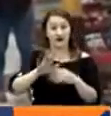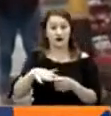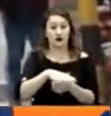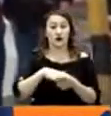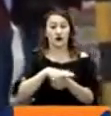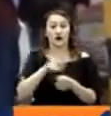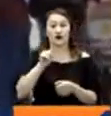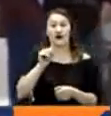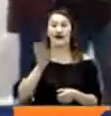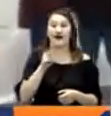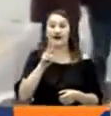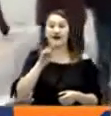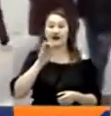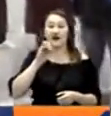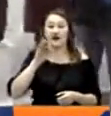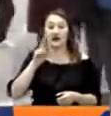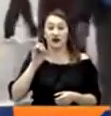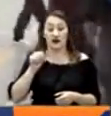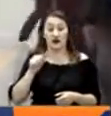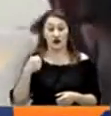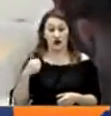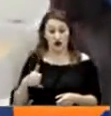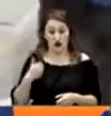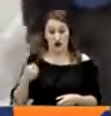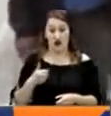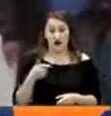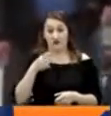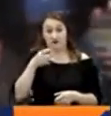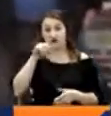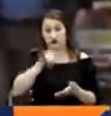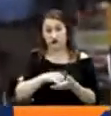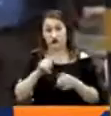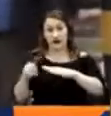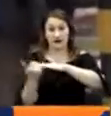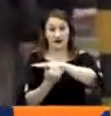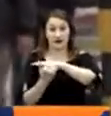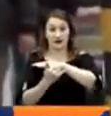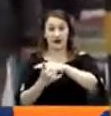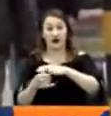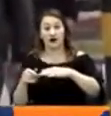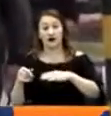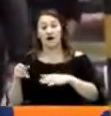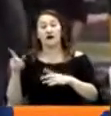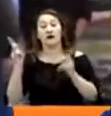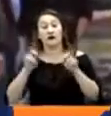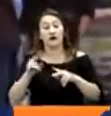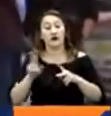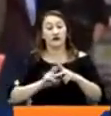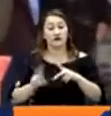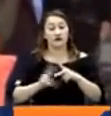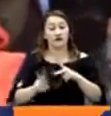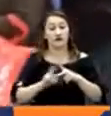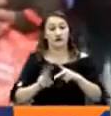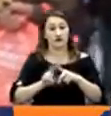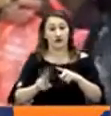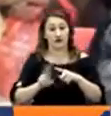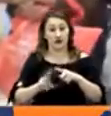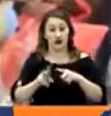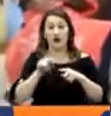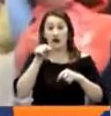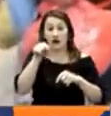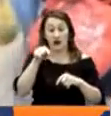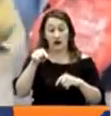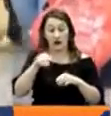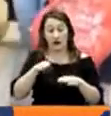La Victoria, donde los jóvenes aprovechan la parada obligatoria que deben hacer los conductores tanto del SITP como de las rutas alimentadoras de